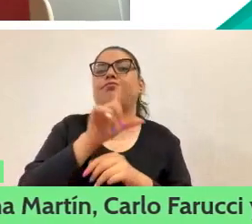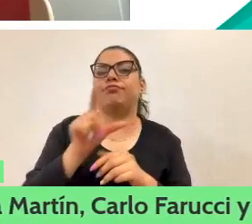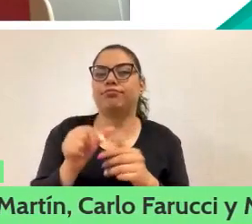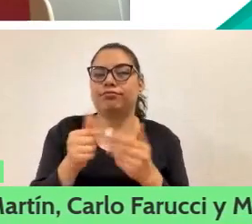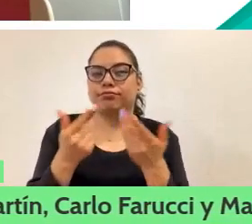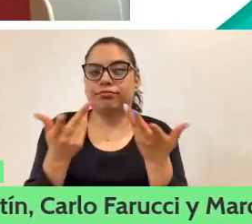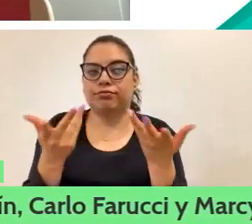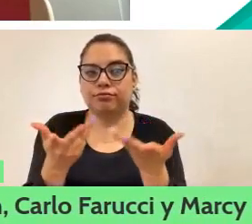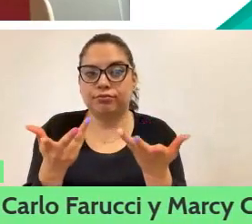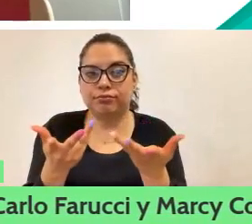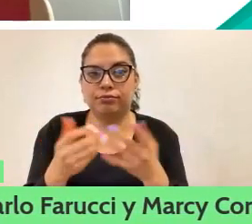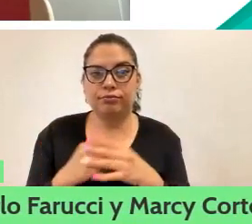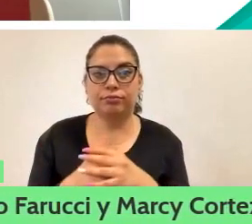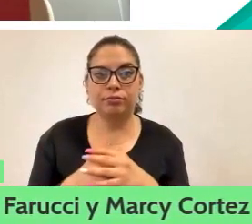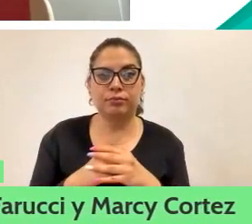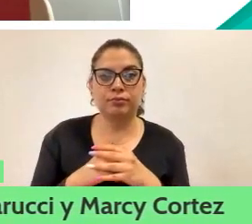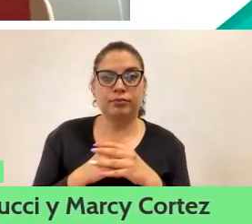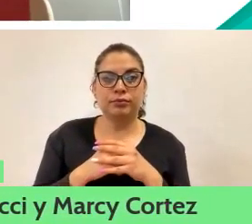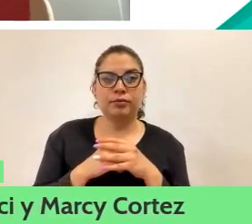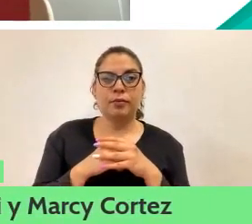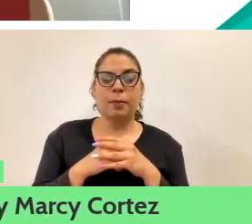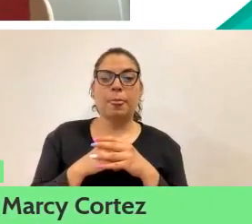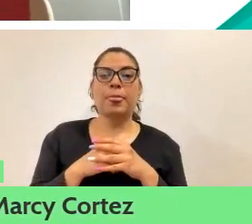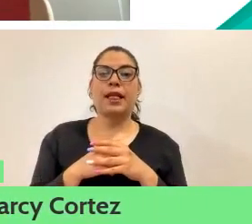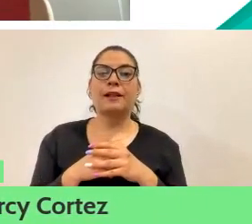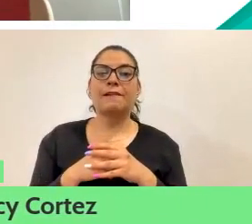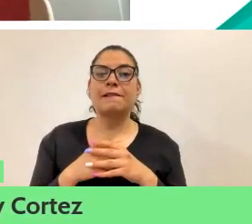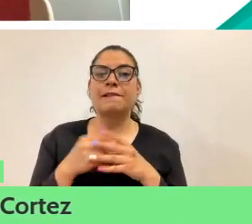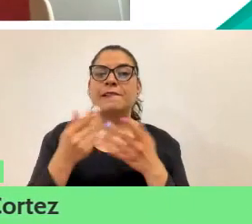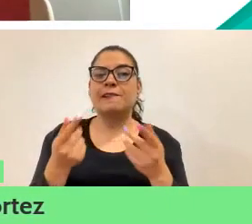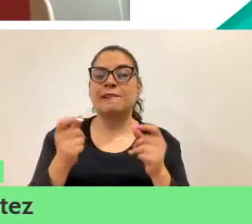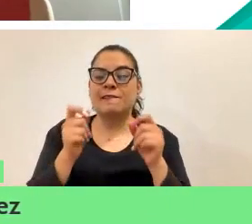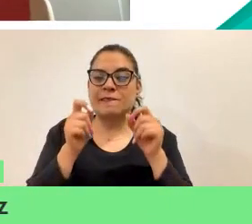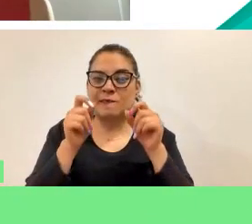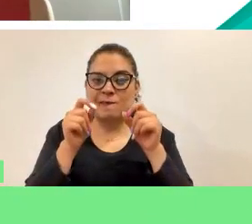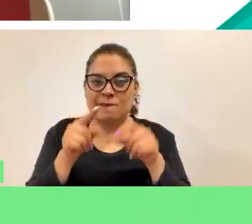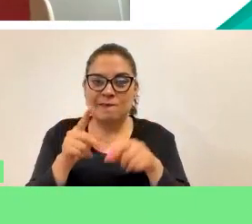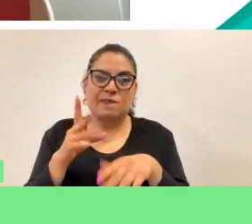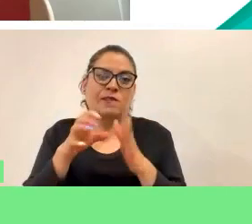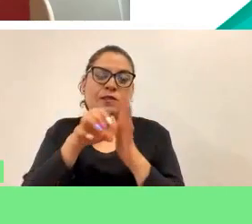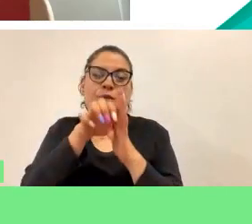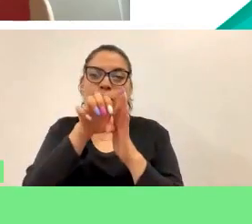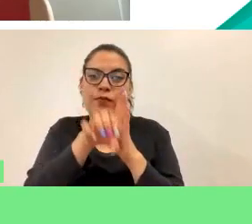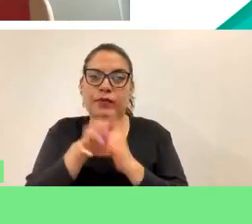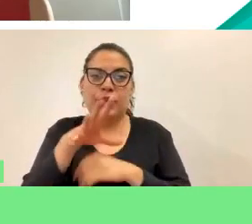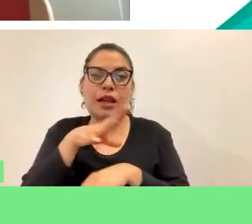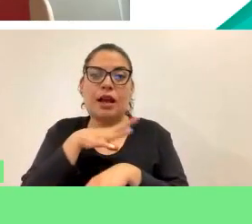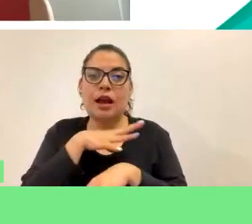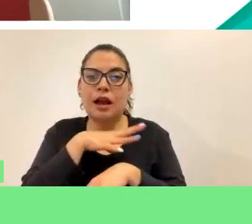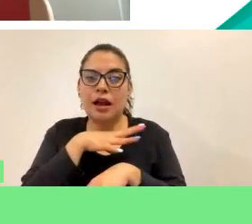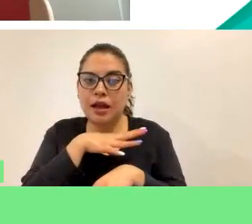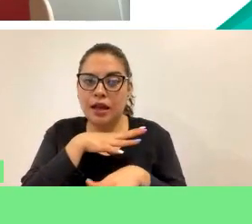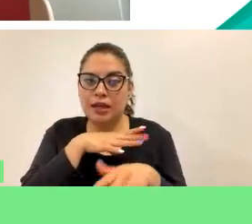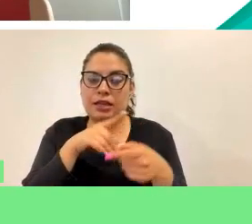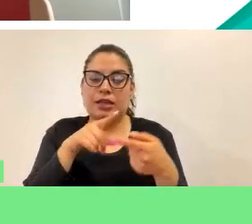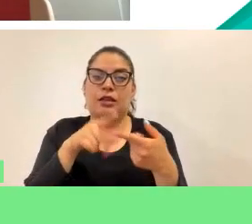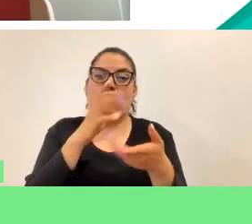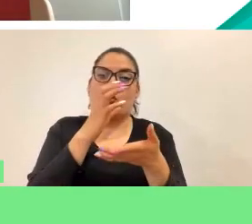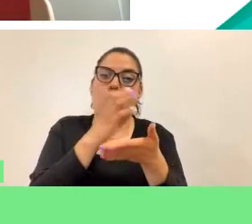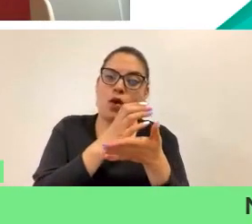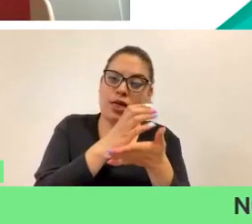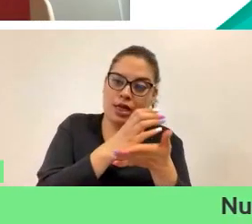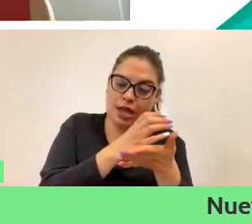y ultra desarrollados, pero también existe un cuaderno, una lapicera, también existe el Excel. Digo,